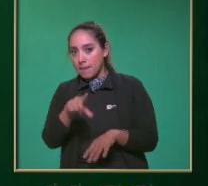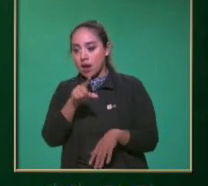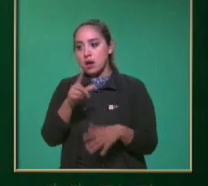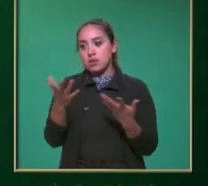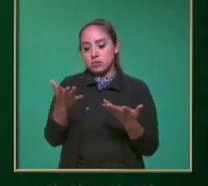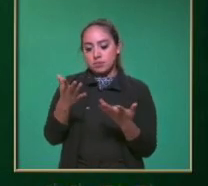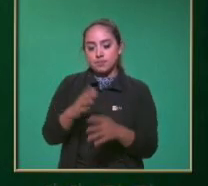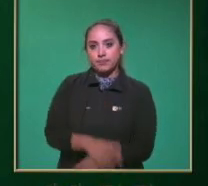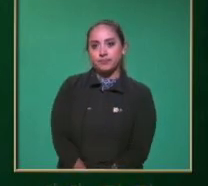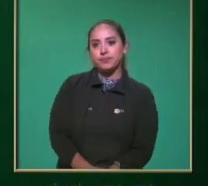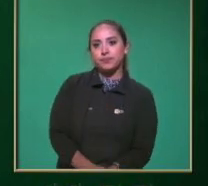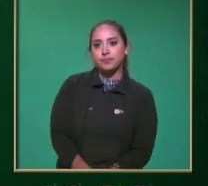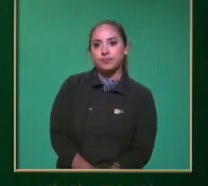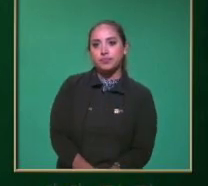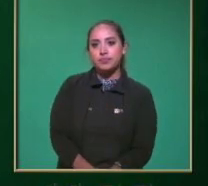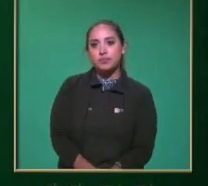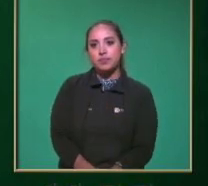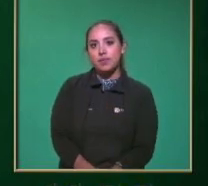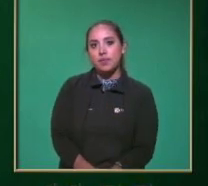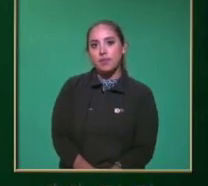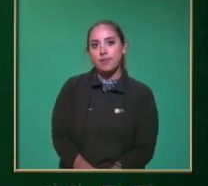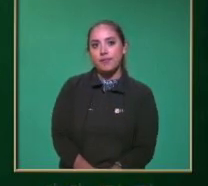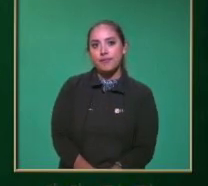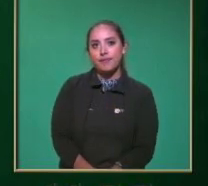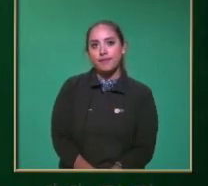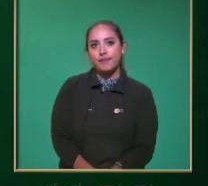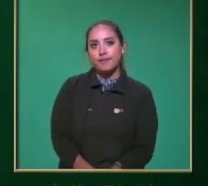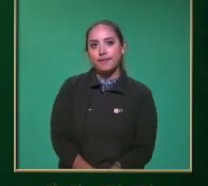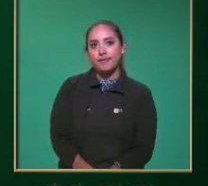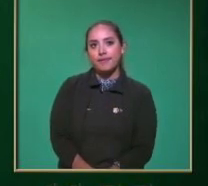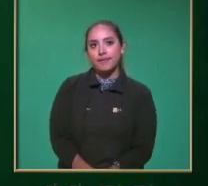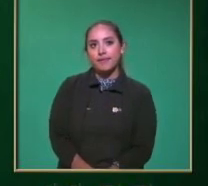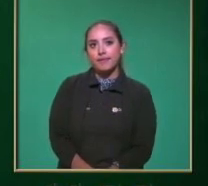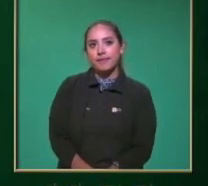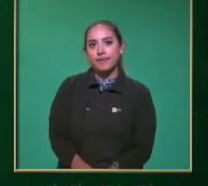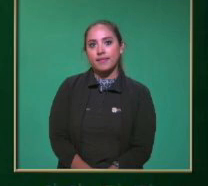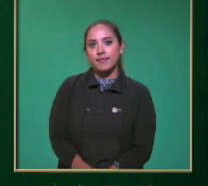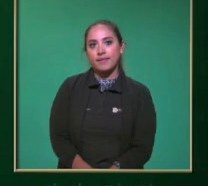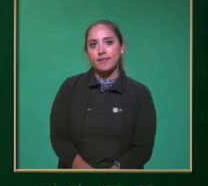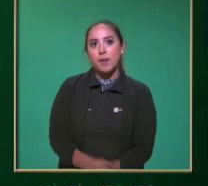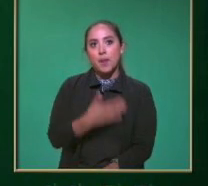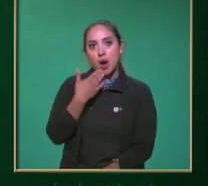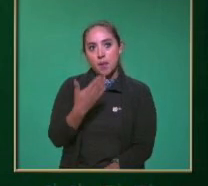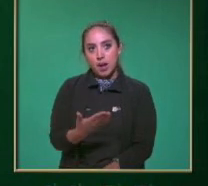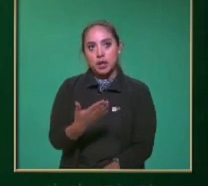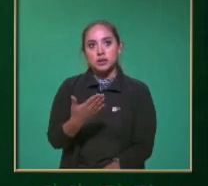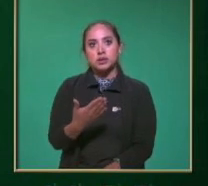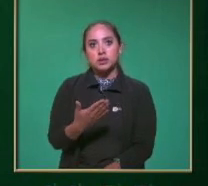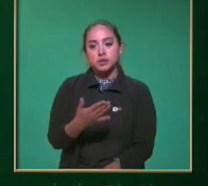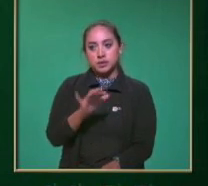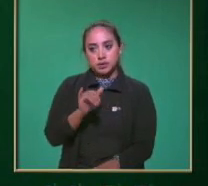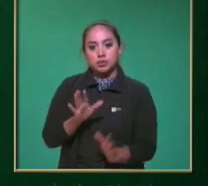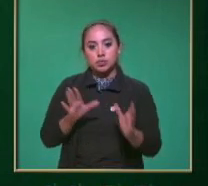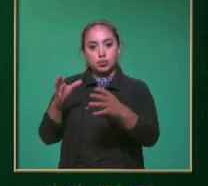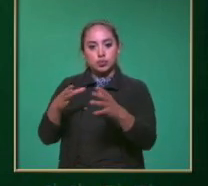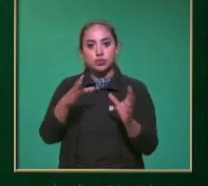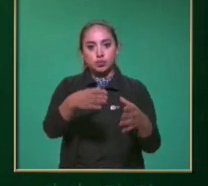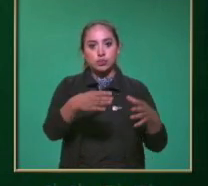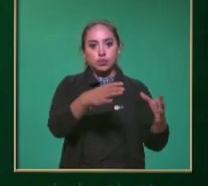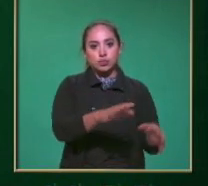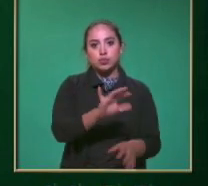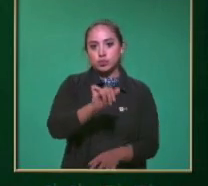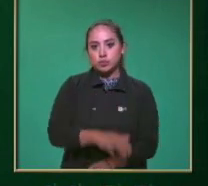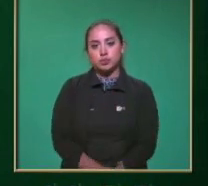que 100. Énfasis, conteo de colecciones de 100 elementos. Muy bien, vamos a contar colecciones. Ahorita vamos a ver qué es una